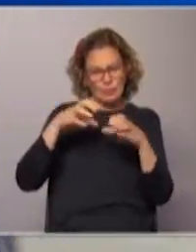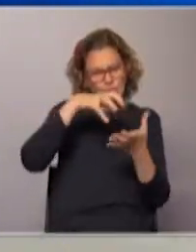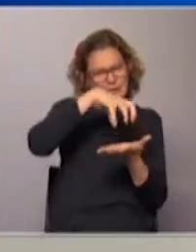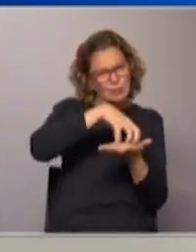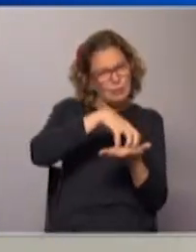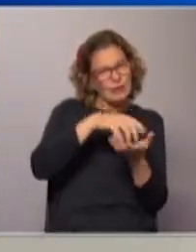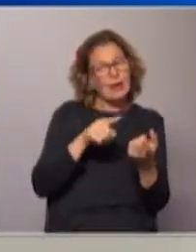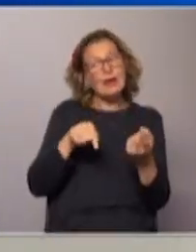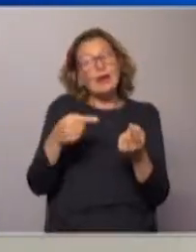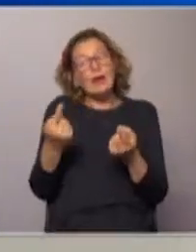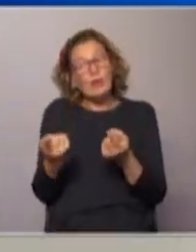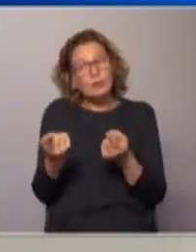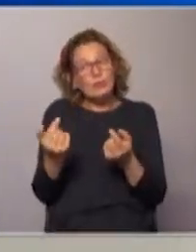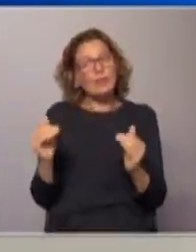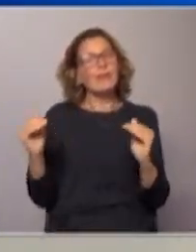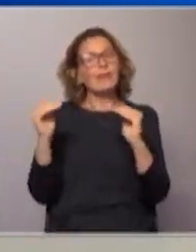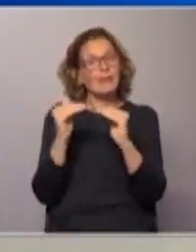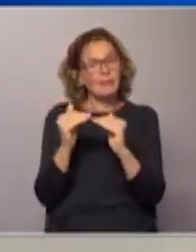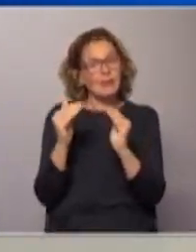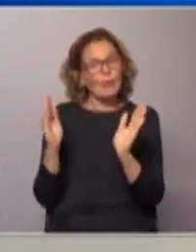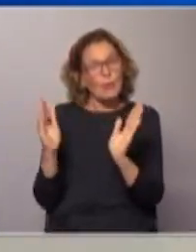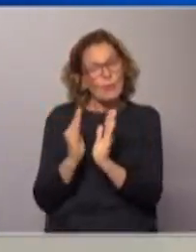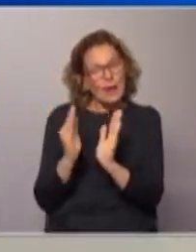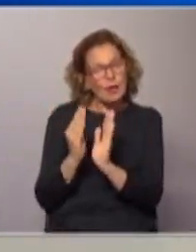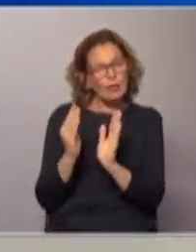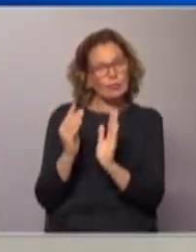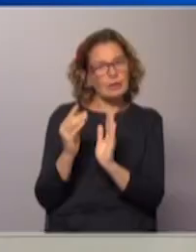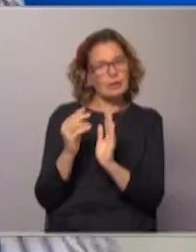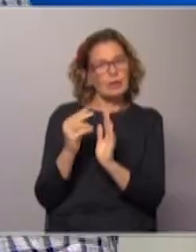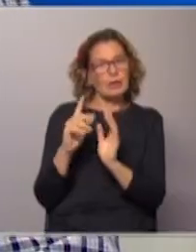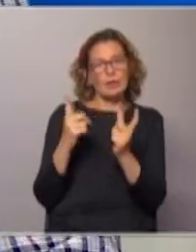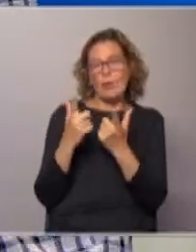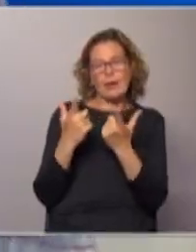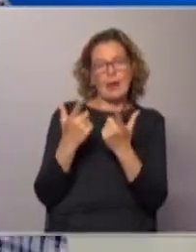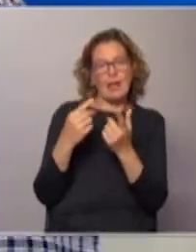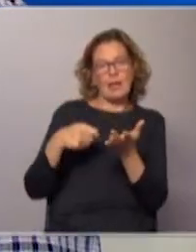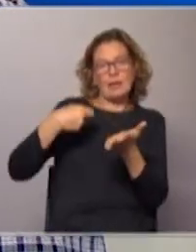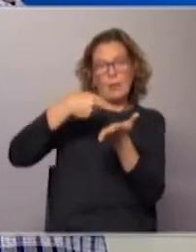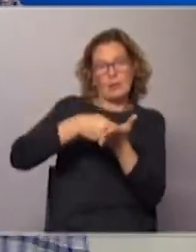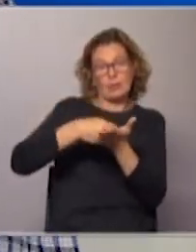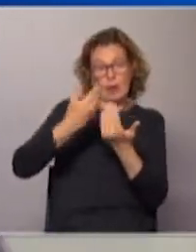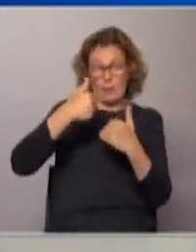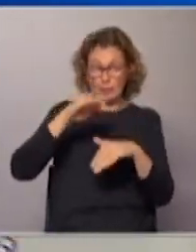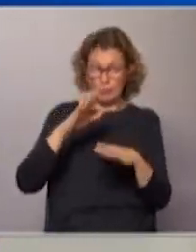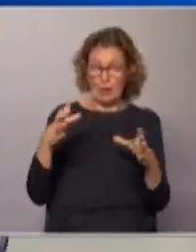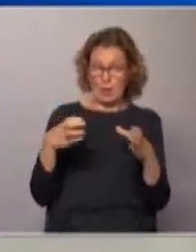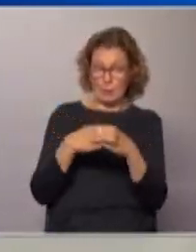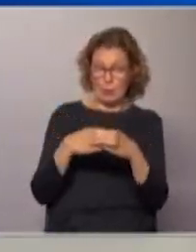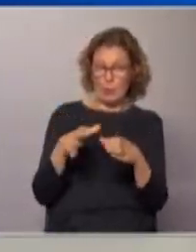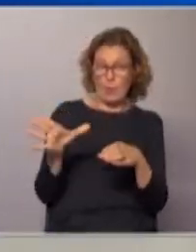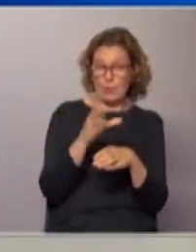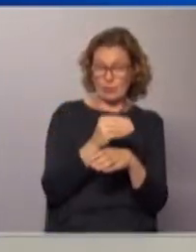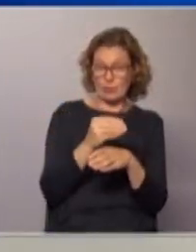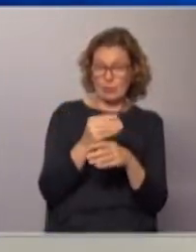incide en el índice medio de salarios y reduce la brecha de los que no tuvieron nada que van a ser la mayoría entonces no va a haber